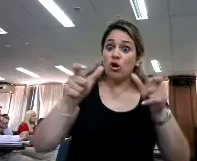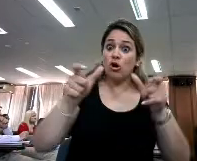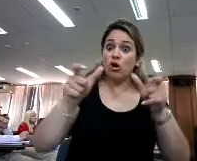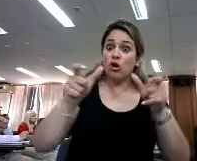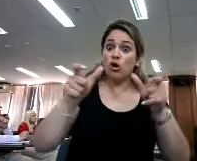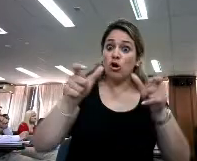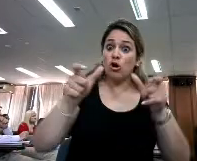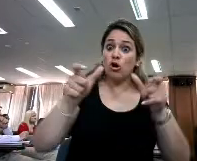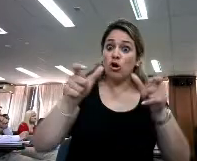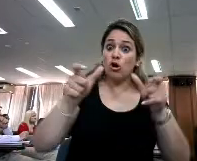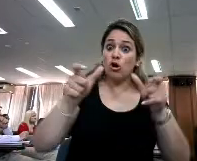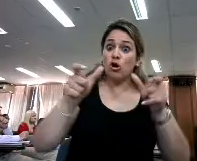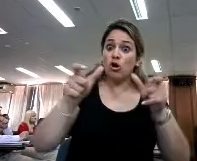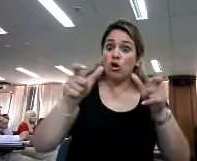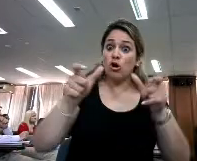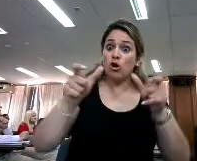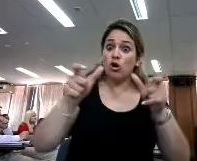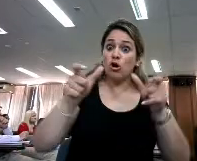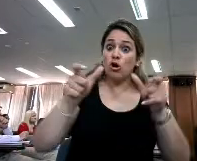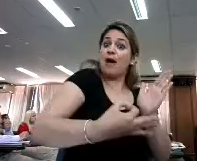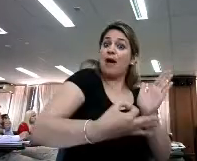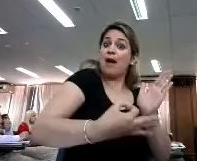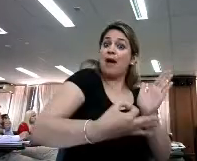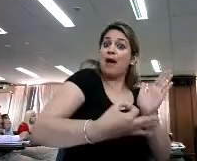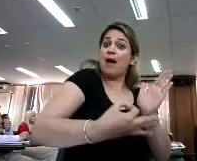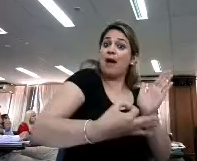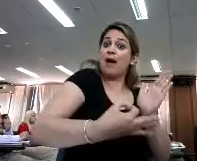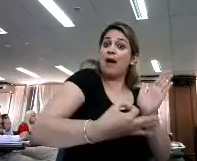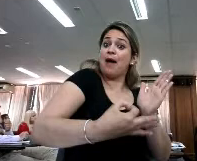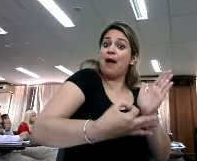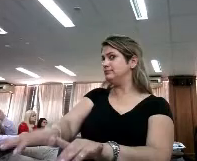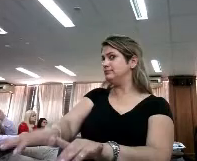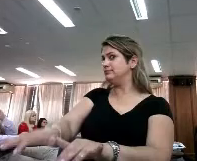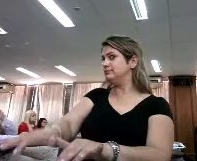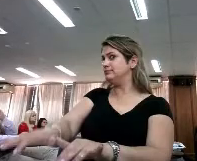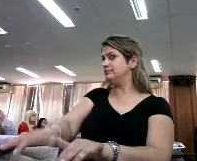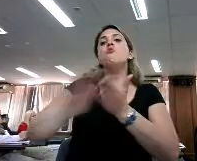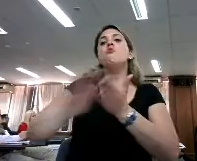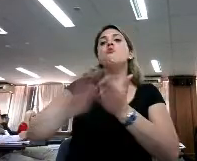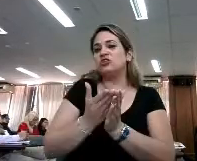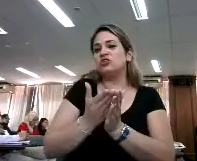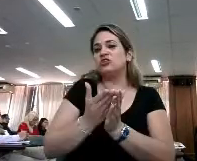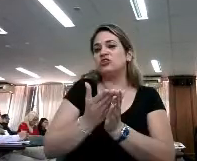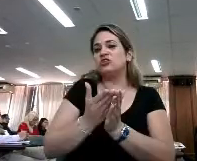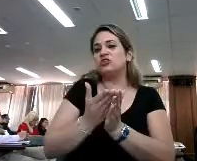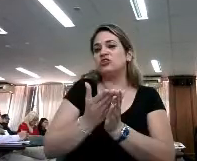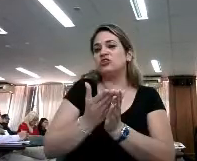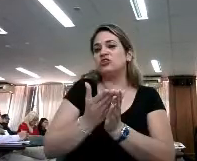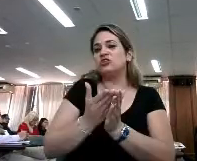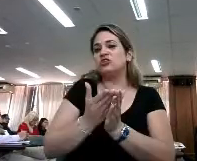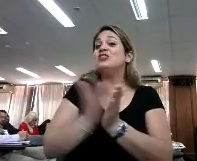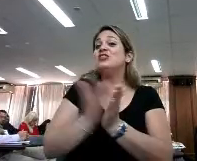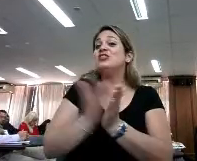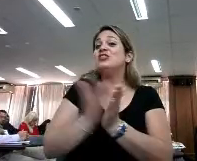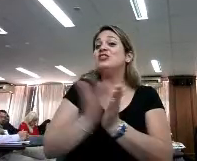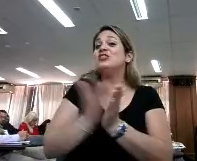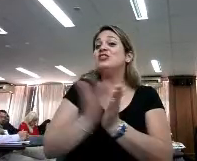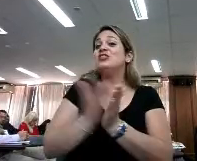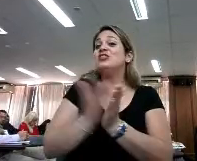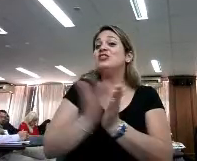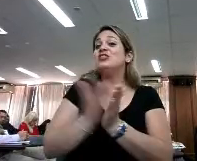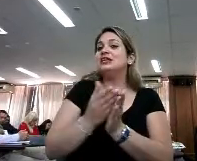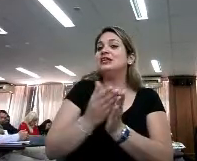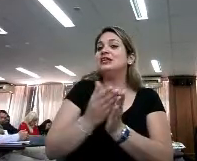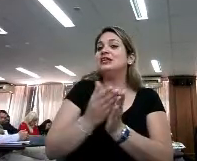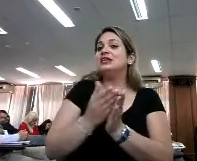durísimo. Entonces se creó un nuevo derecho, y es el derecho de puesta a disposición. Y es la facultad del autor de bloquear